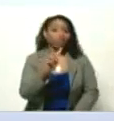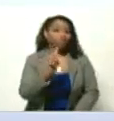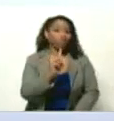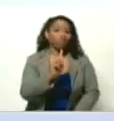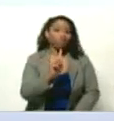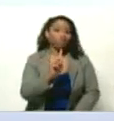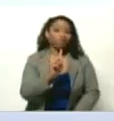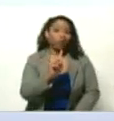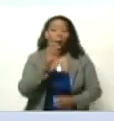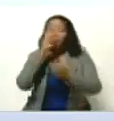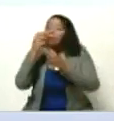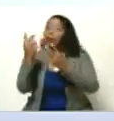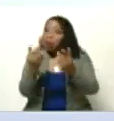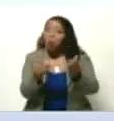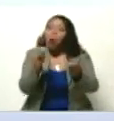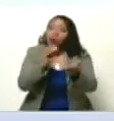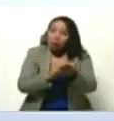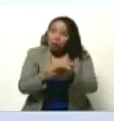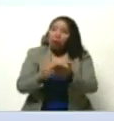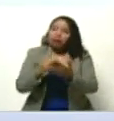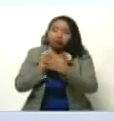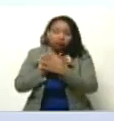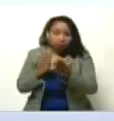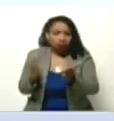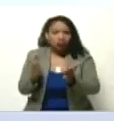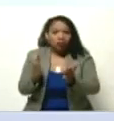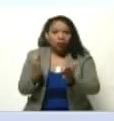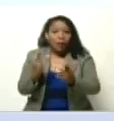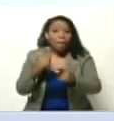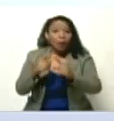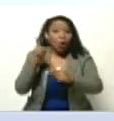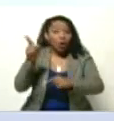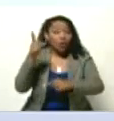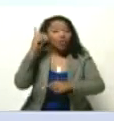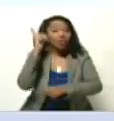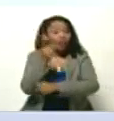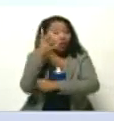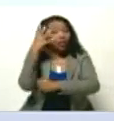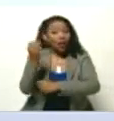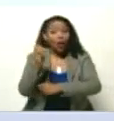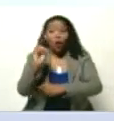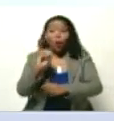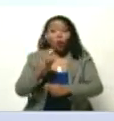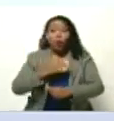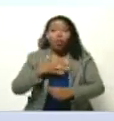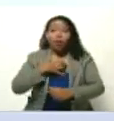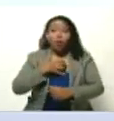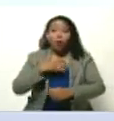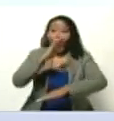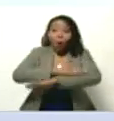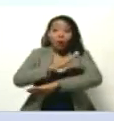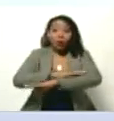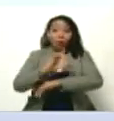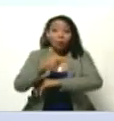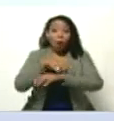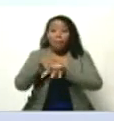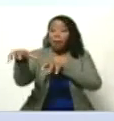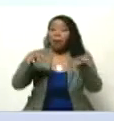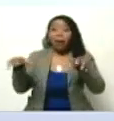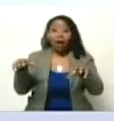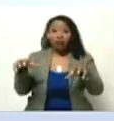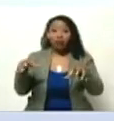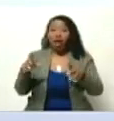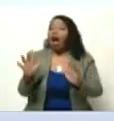Bienvenido a nuestro partido, bienvenido a nuestro partido. Pero deben entender que nosotros no debemos premiar una conducta divisionista.